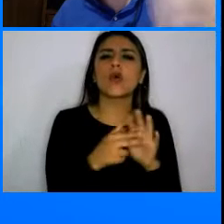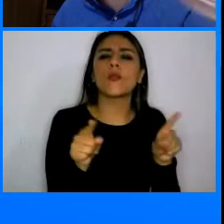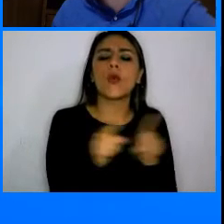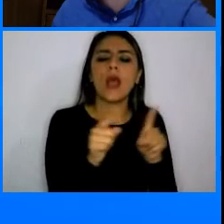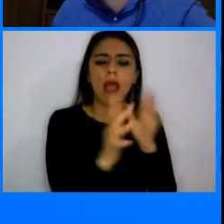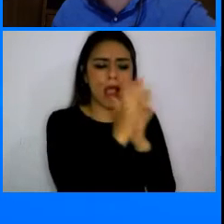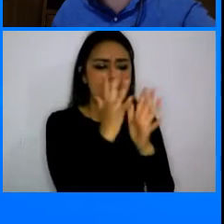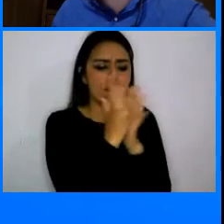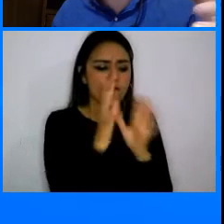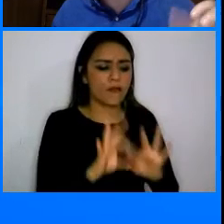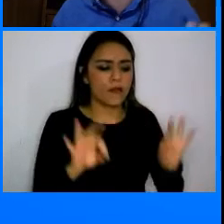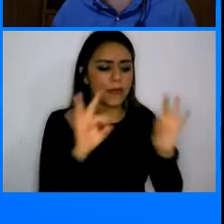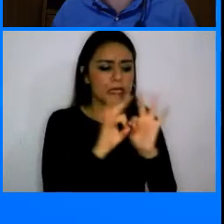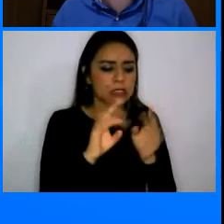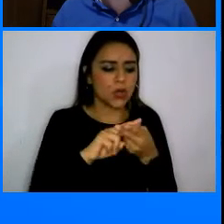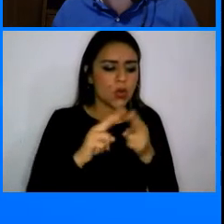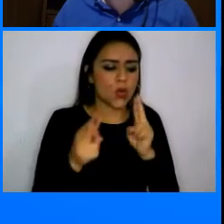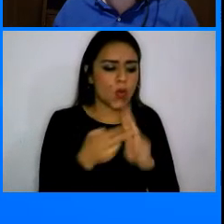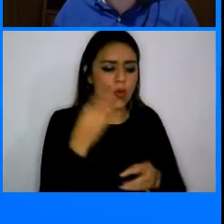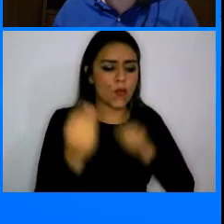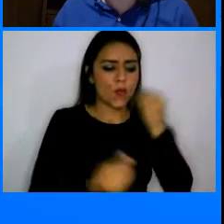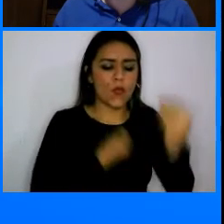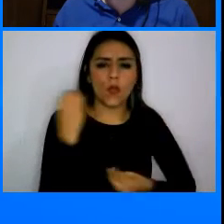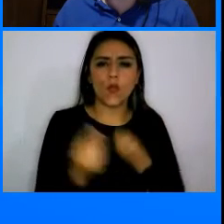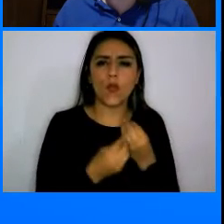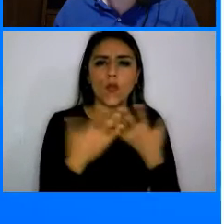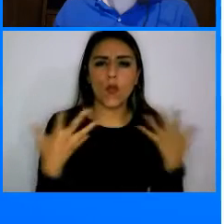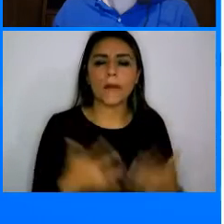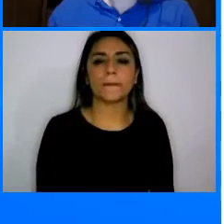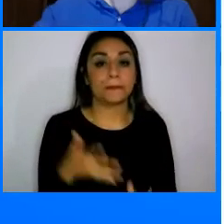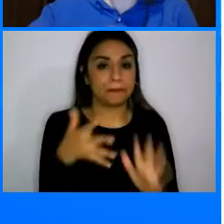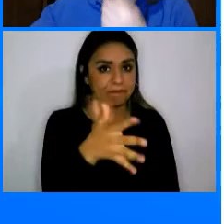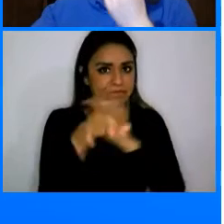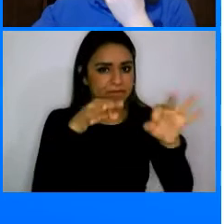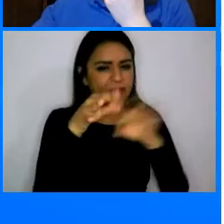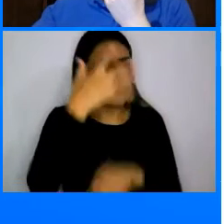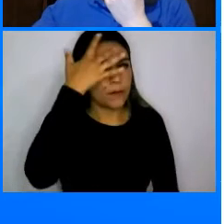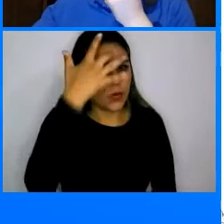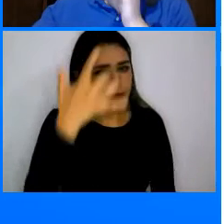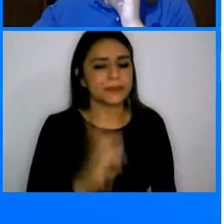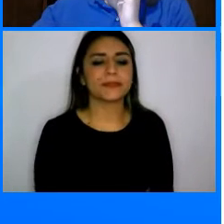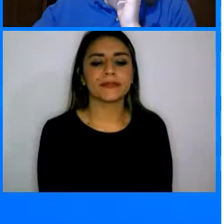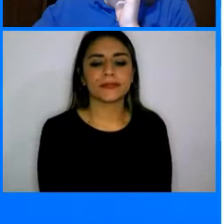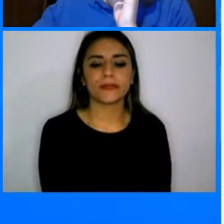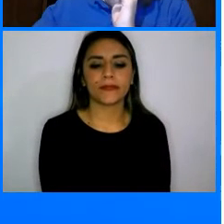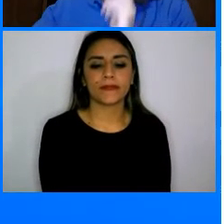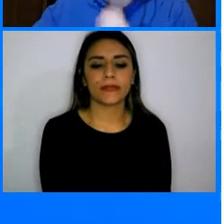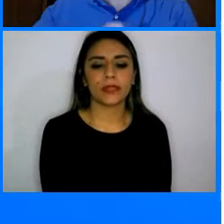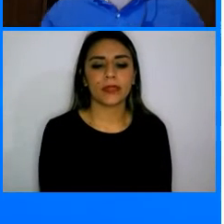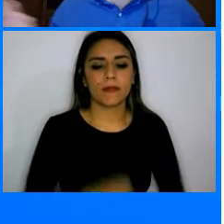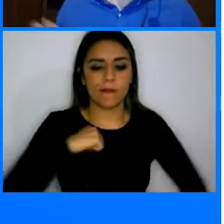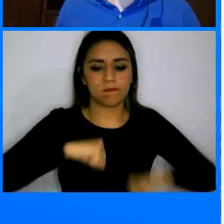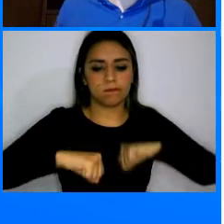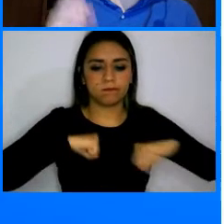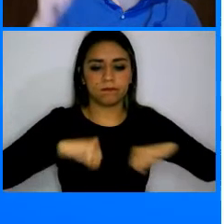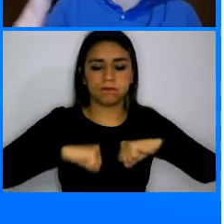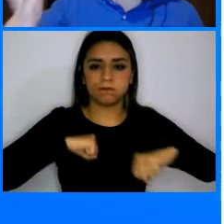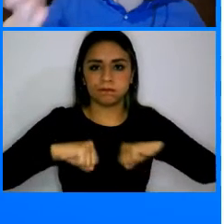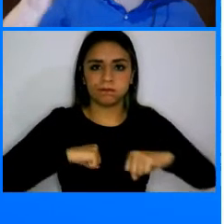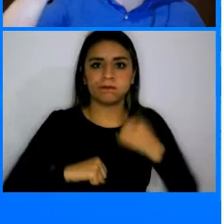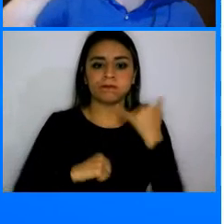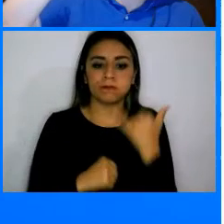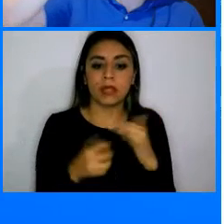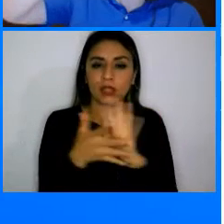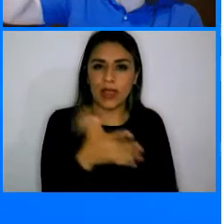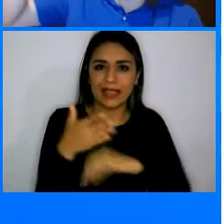información sobre el sitio en que fue realizada. Ya les explico por qué. Entonces, veamos esta animación. Entonces, lo que yo les